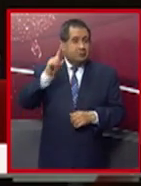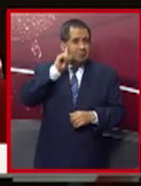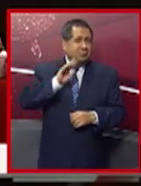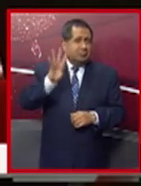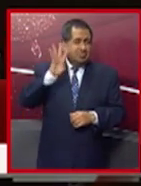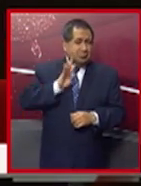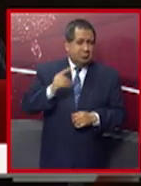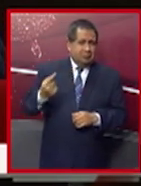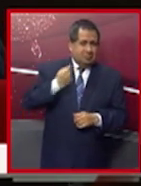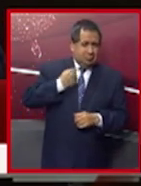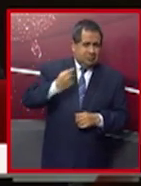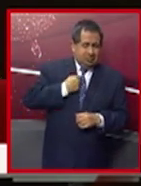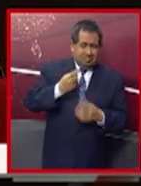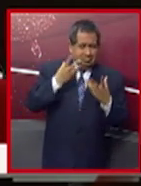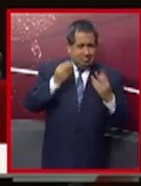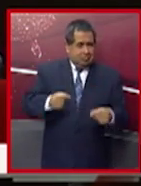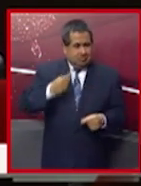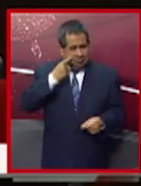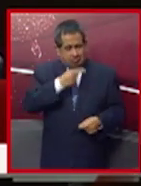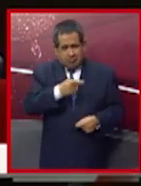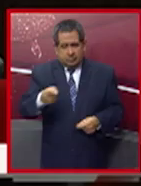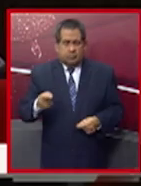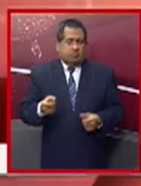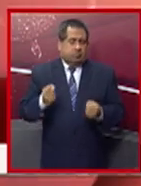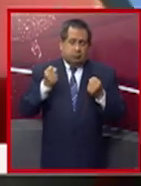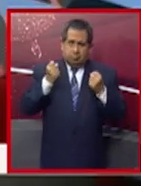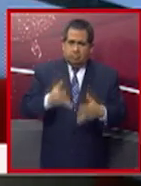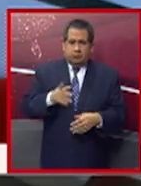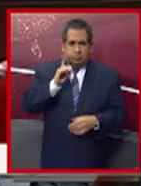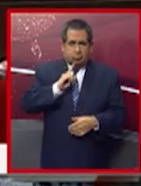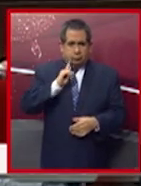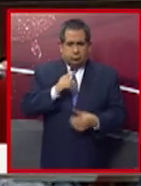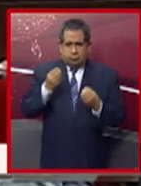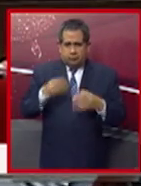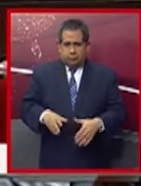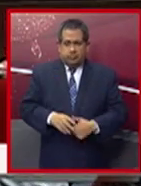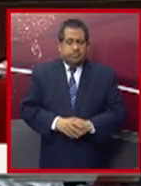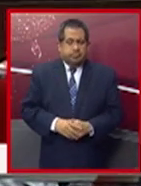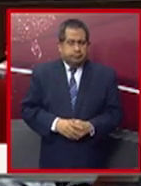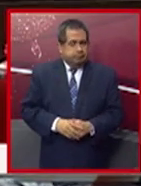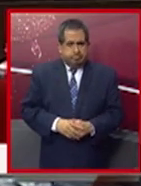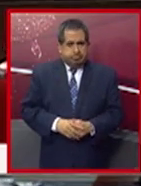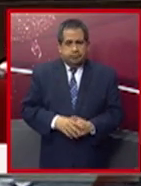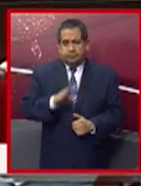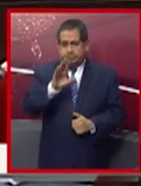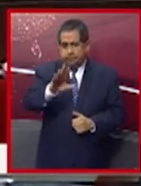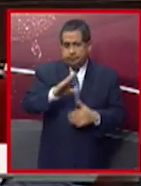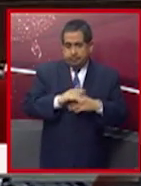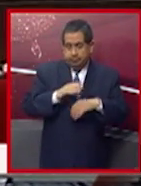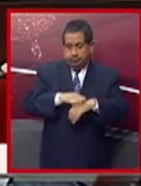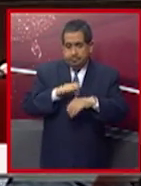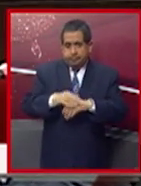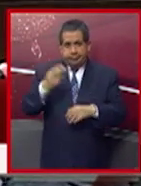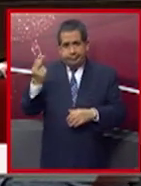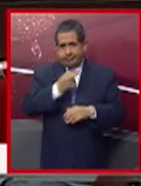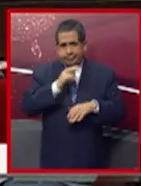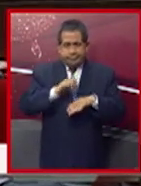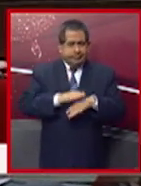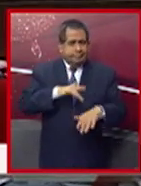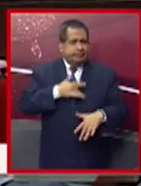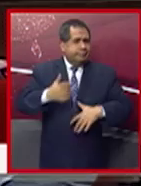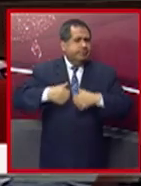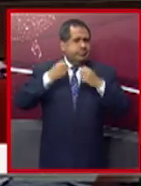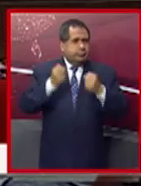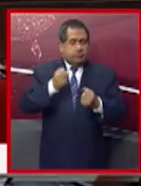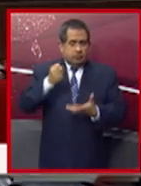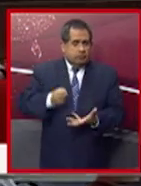sigue además siendo una carga para las mujeres. Hacemos hincapié en que se necesita asegurar